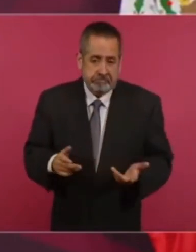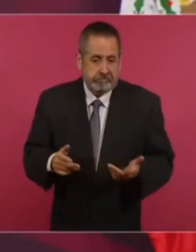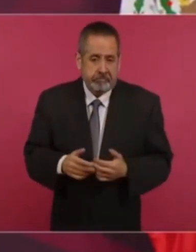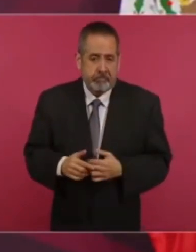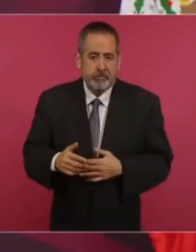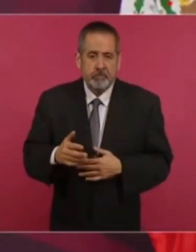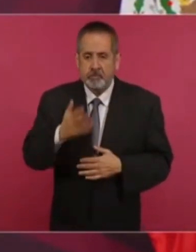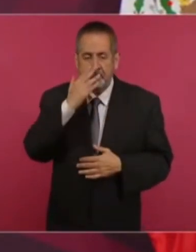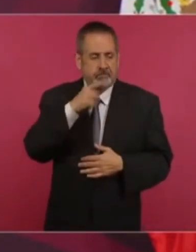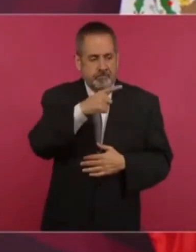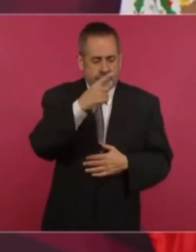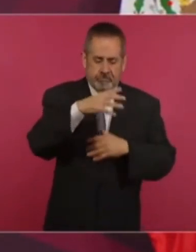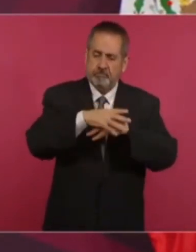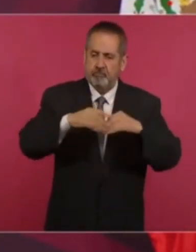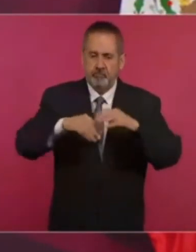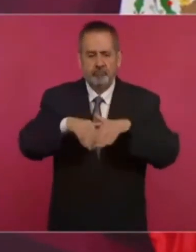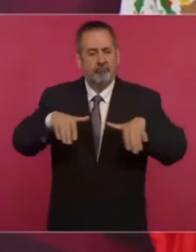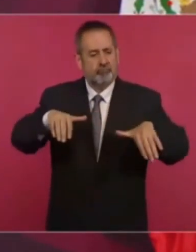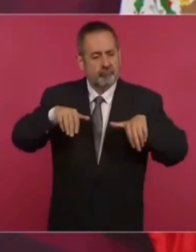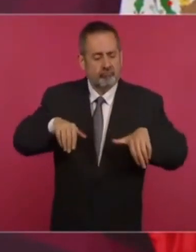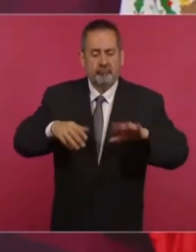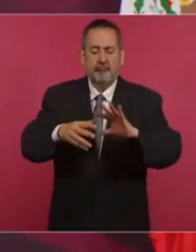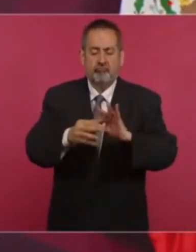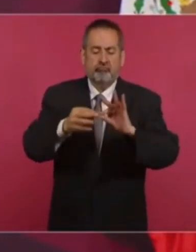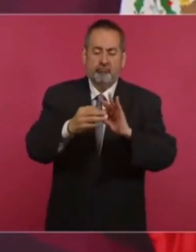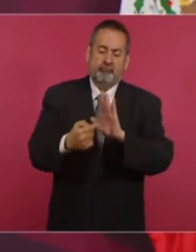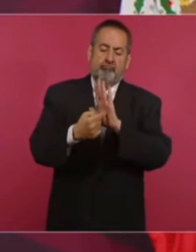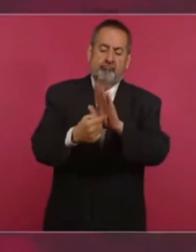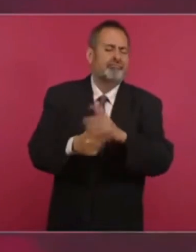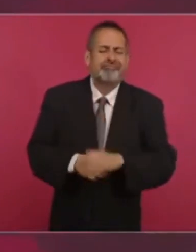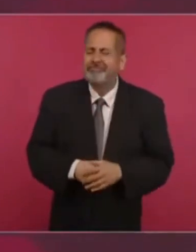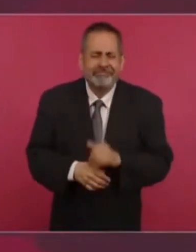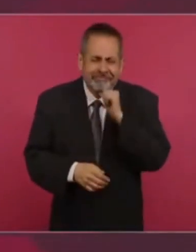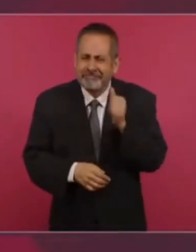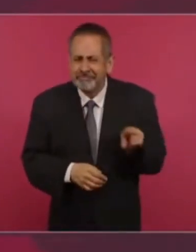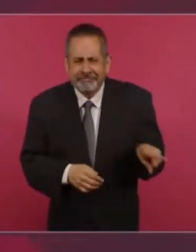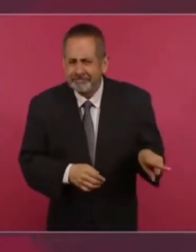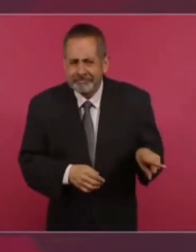no hay objetividad, no hay pluralidad,